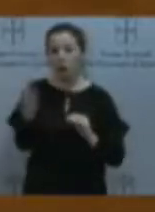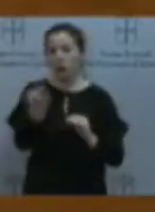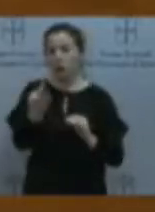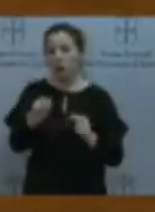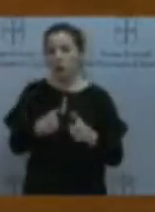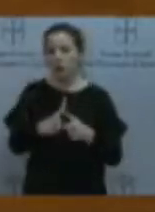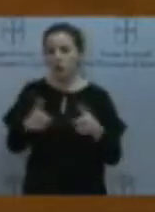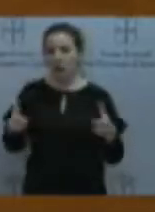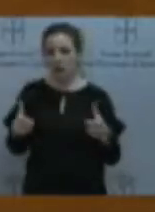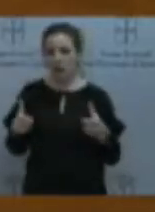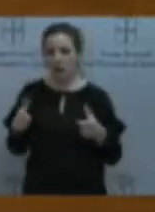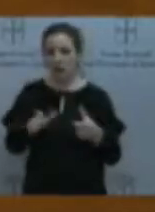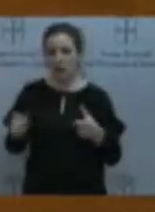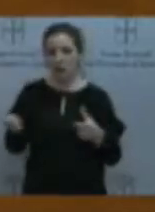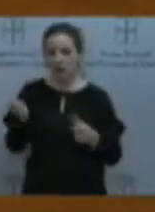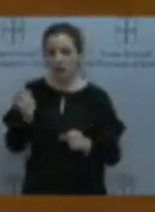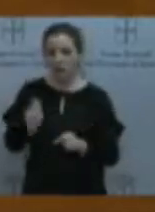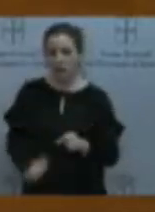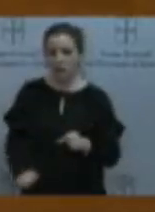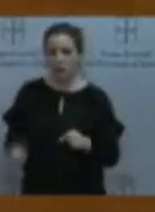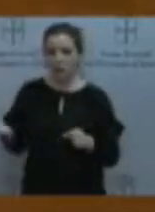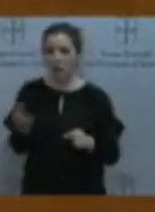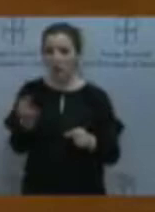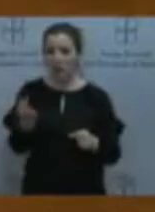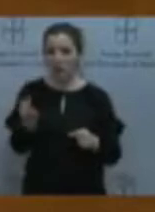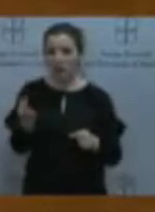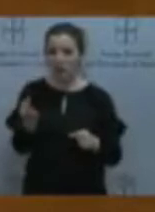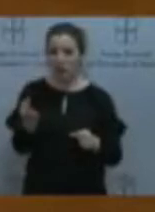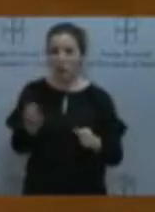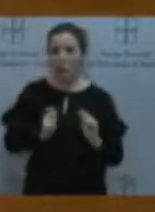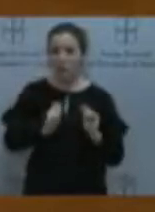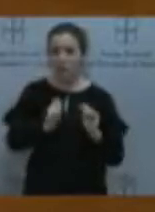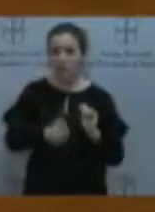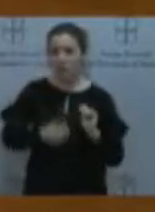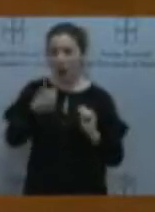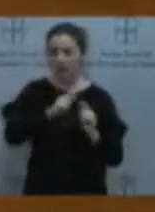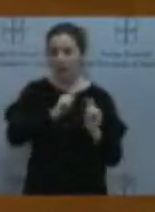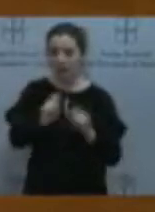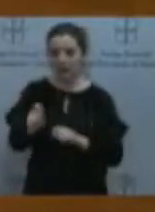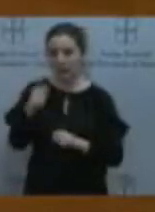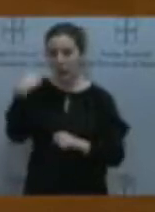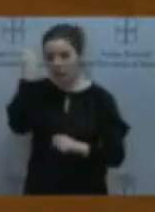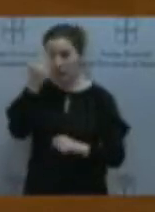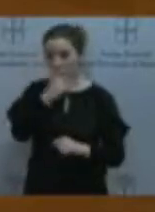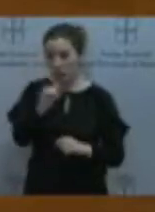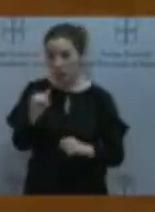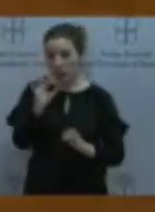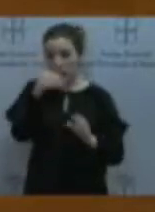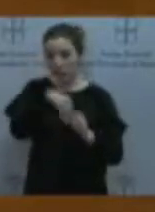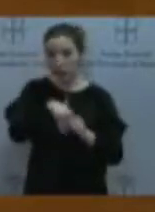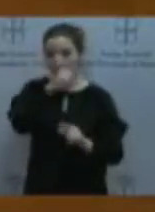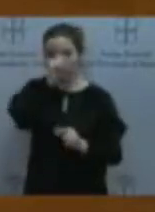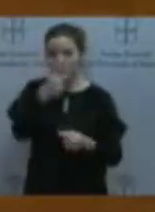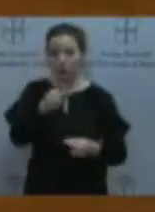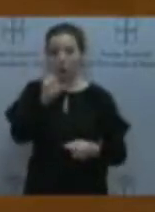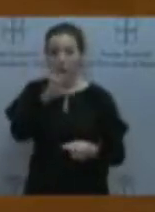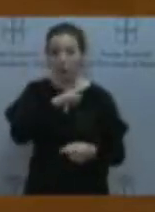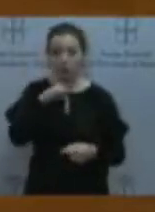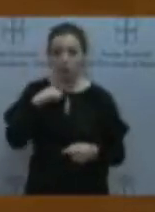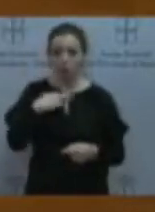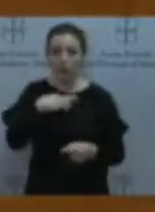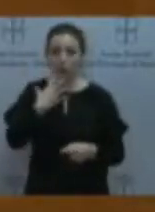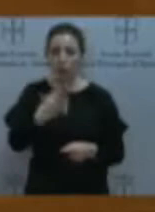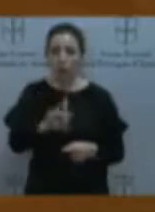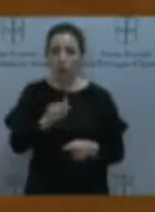poner más cuartos. Nos creemos que ya los hay dentro del presupuesto autonómico, que se podría distribuir el dinero de otra forma, pero ya que, bueno, el